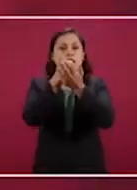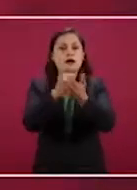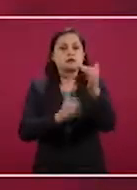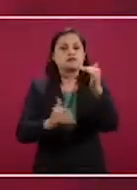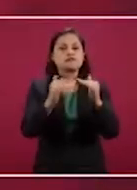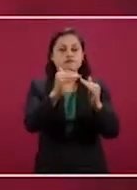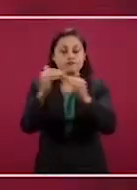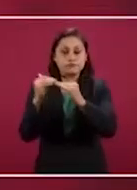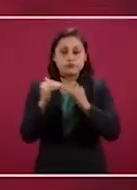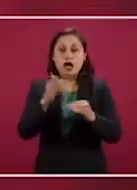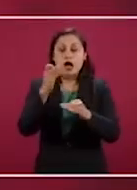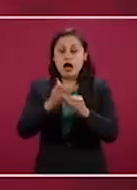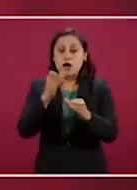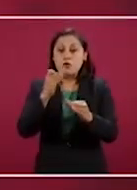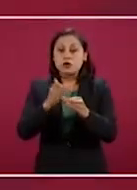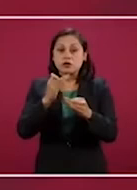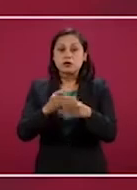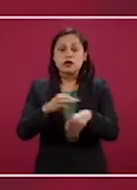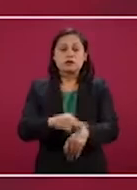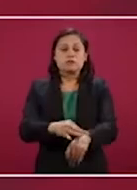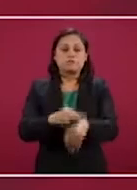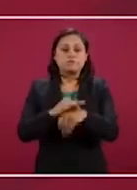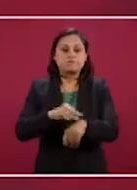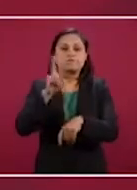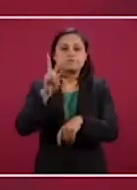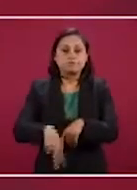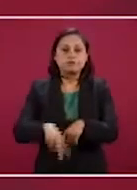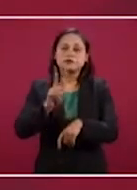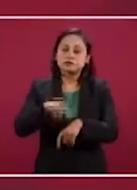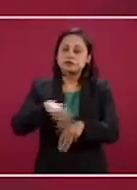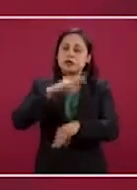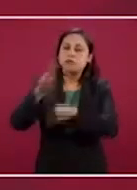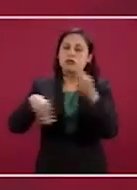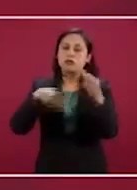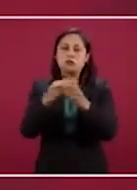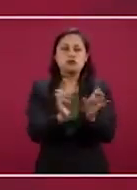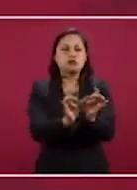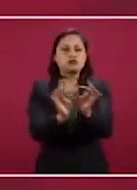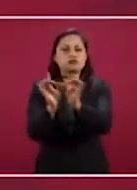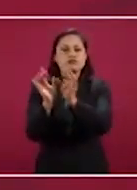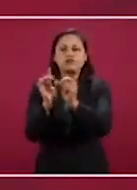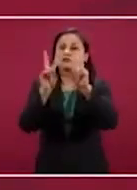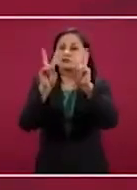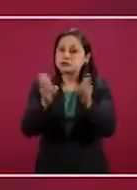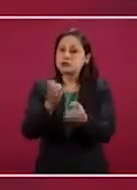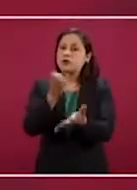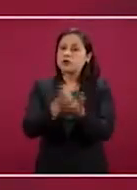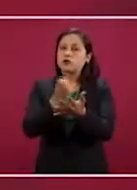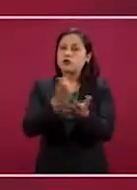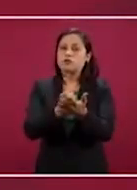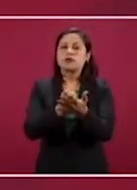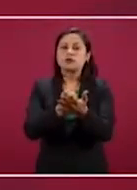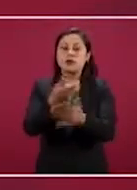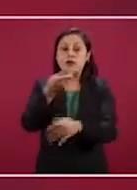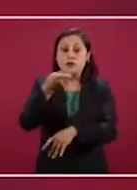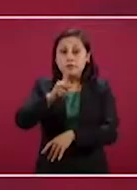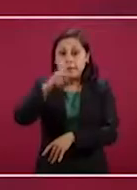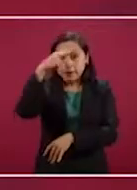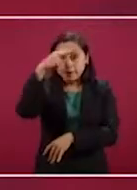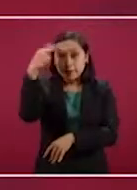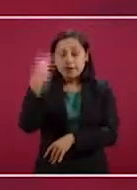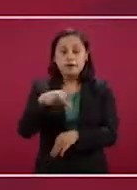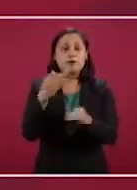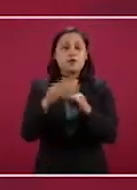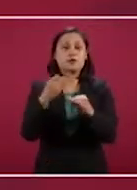estar frente a un escenario internacional complejo en materia económica, México tiene una gran